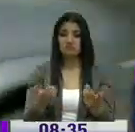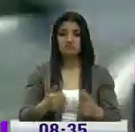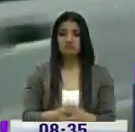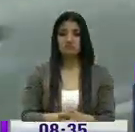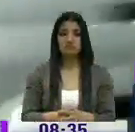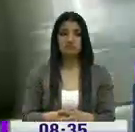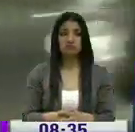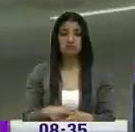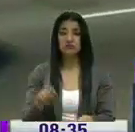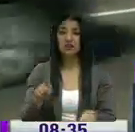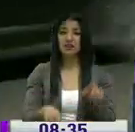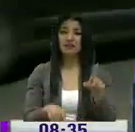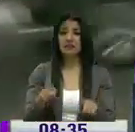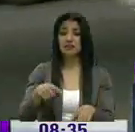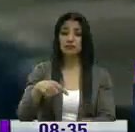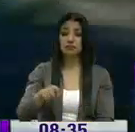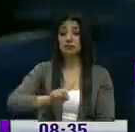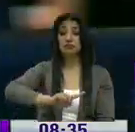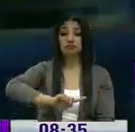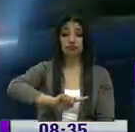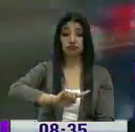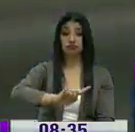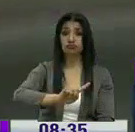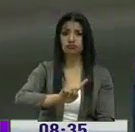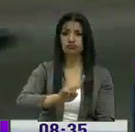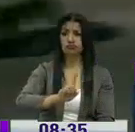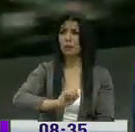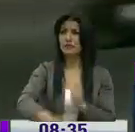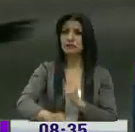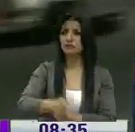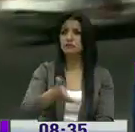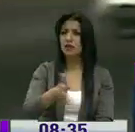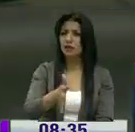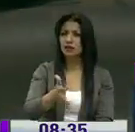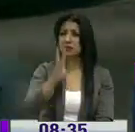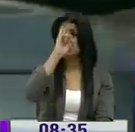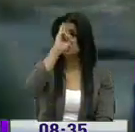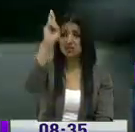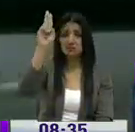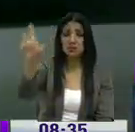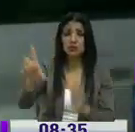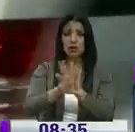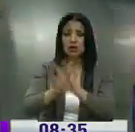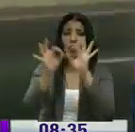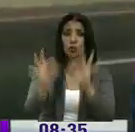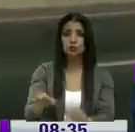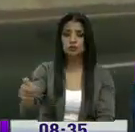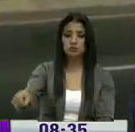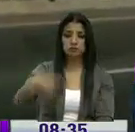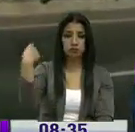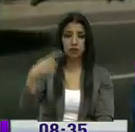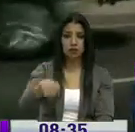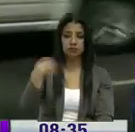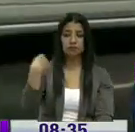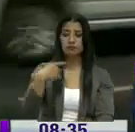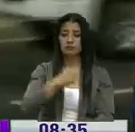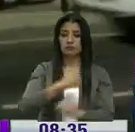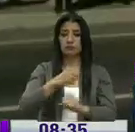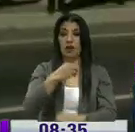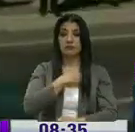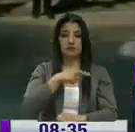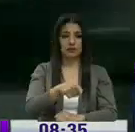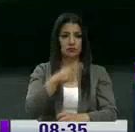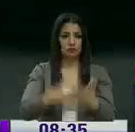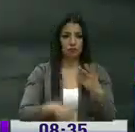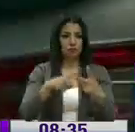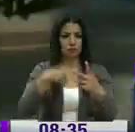muchas veces no rebasan los límites de velocidad y tampoco infringen las normativas. Sin embargo, le llegan todo el tiempo notificaciones de